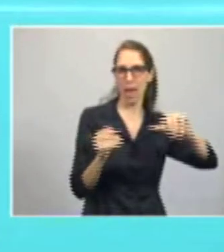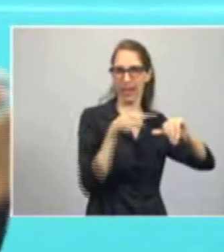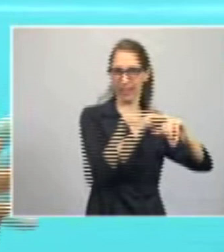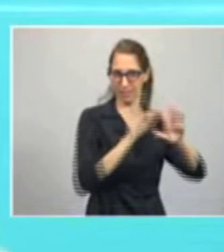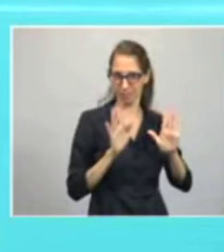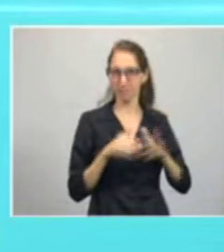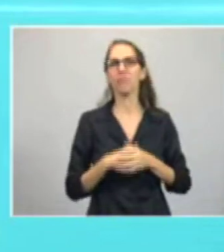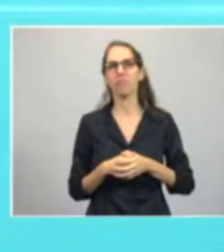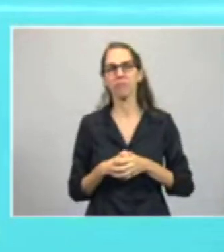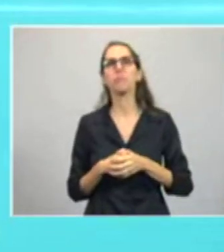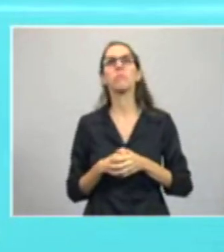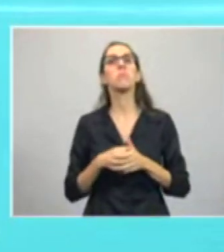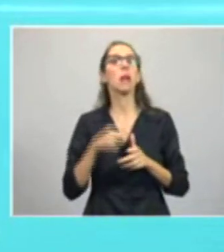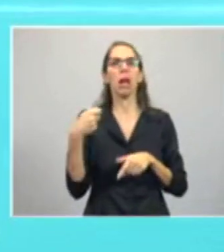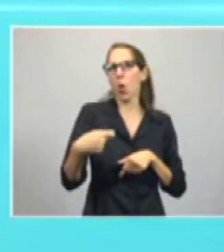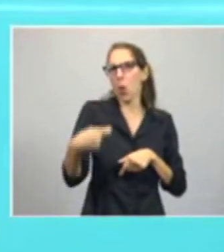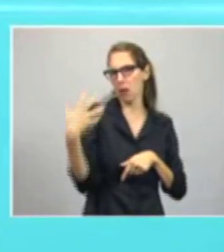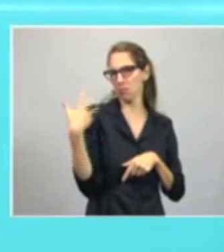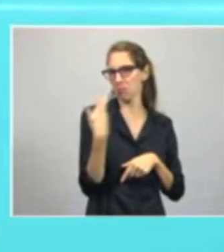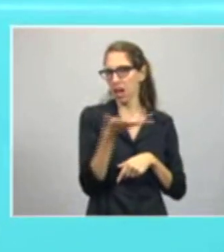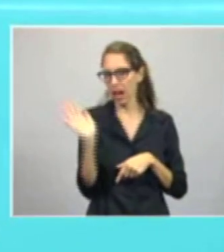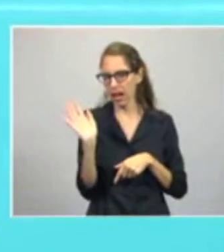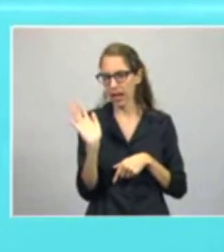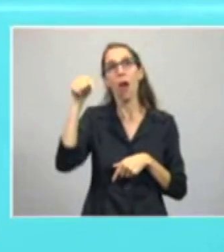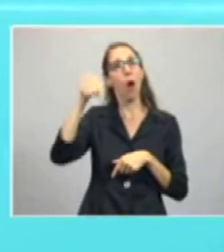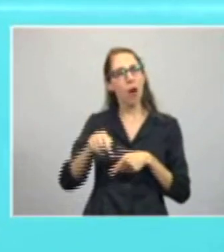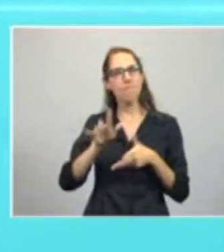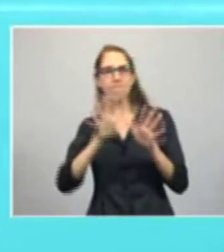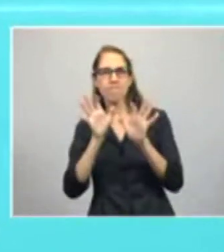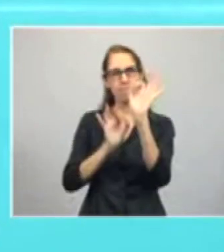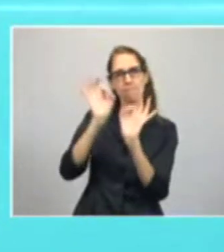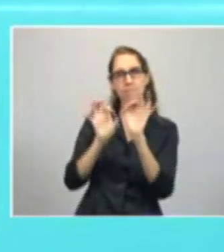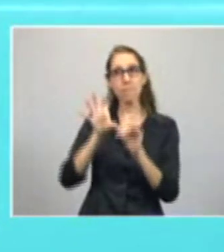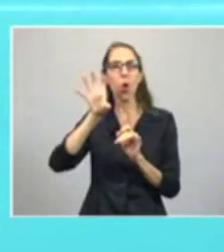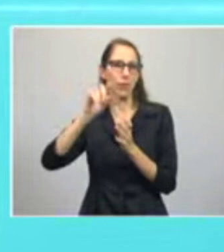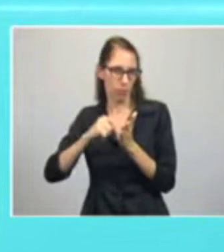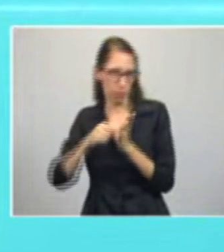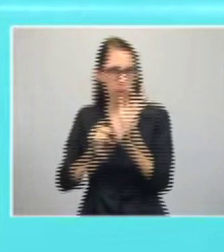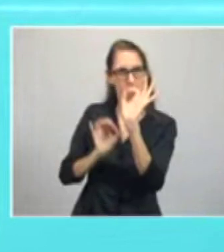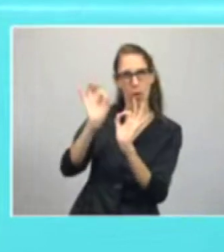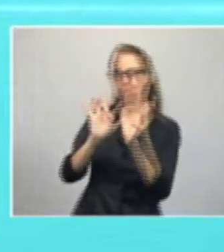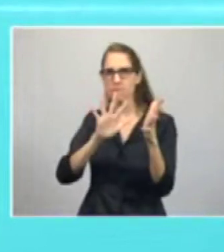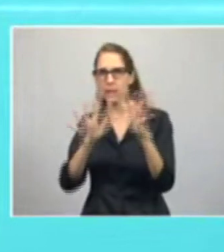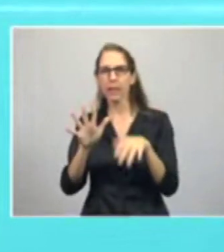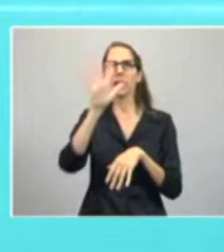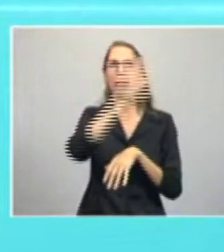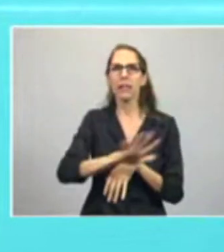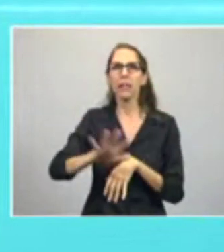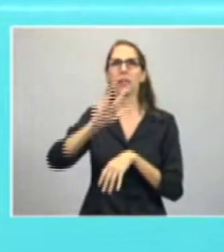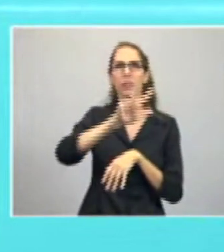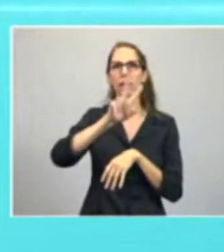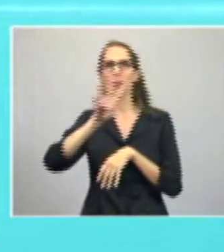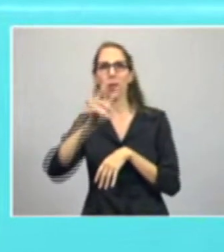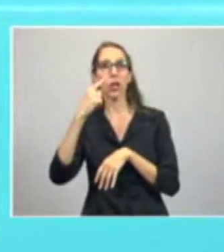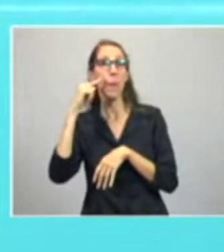caso de las jubilaciones en general tienen hoy un promedio en la Provincia de Buenos Aires de 534.000 pesos